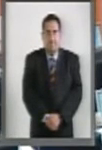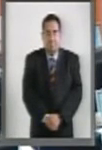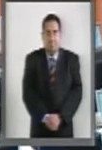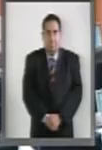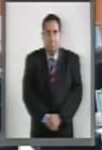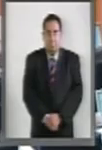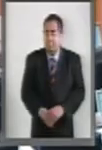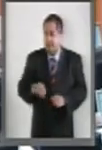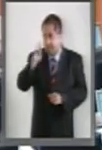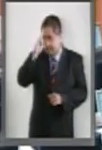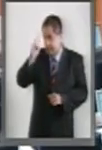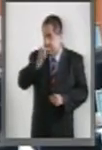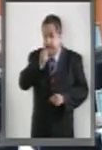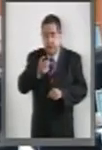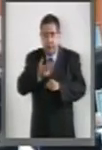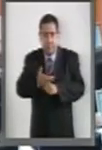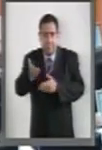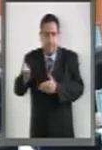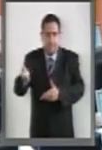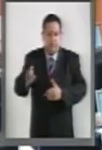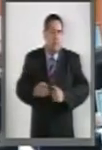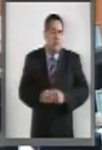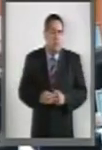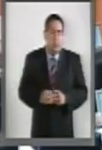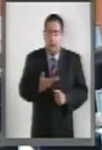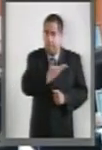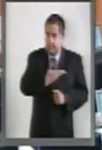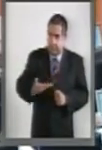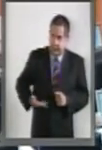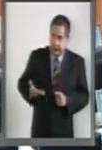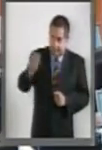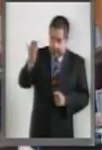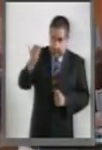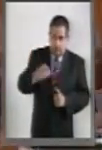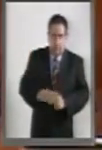Señor secretario, presidente,